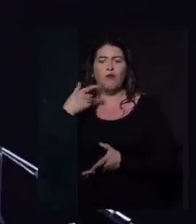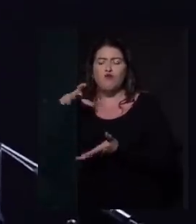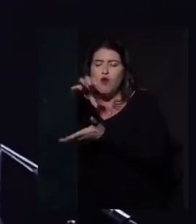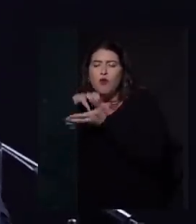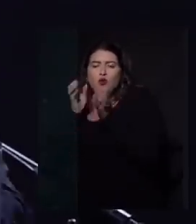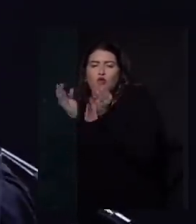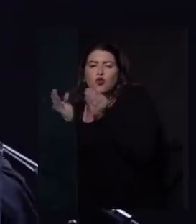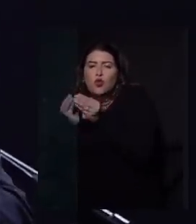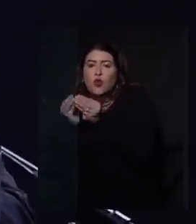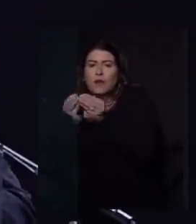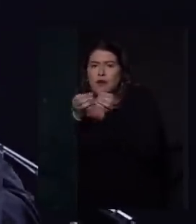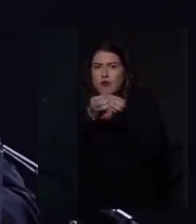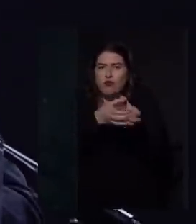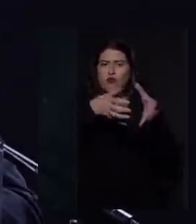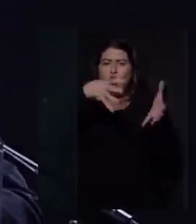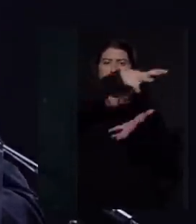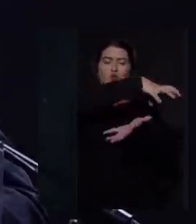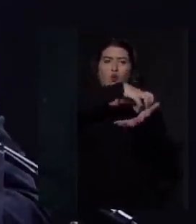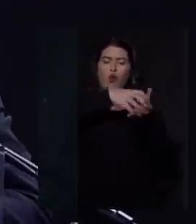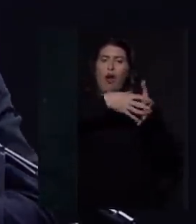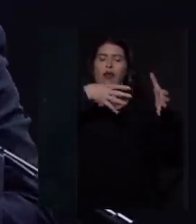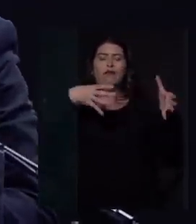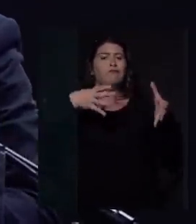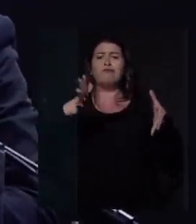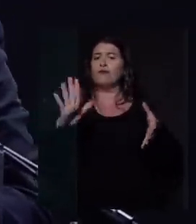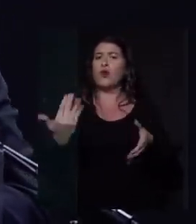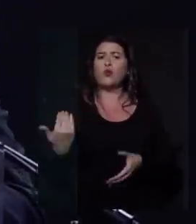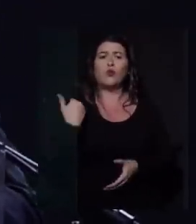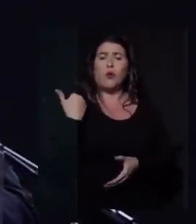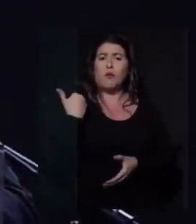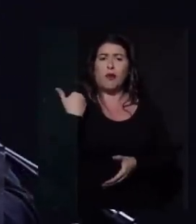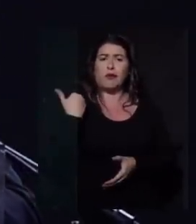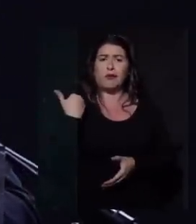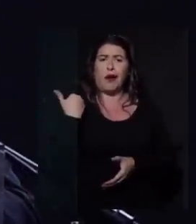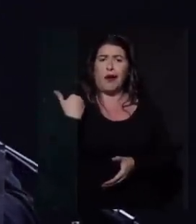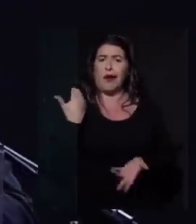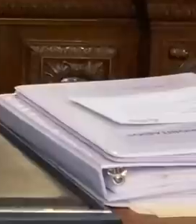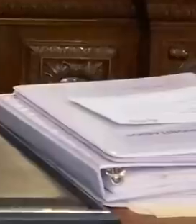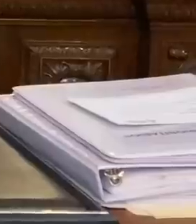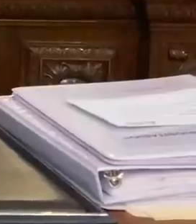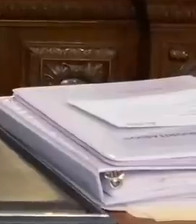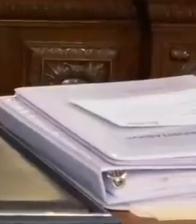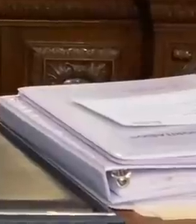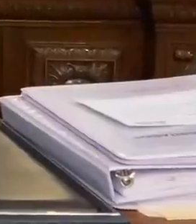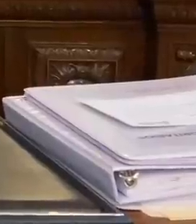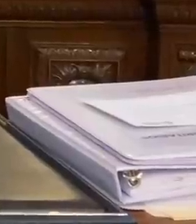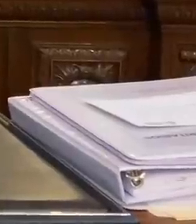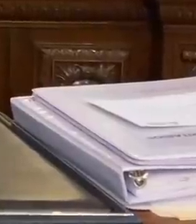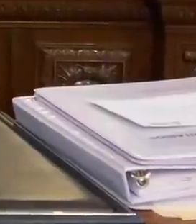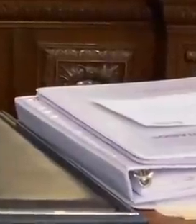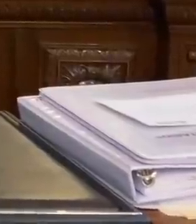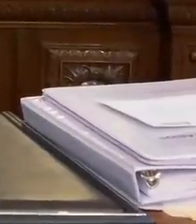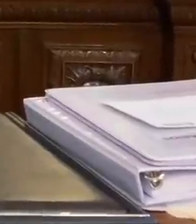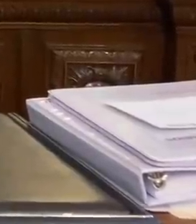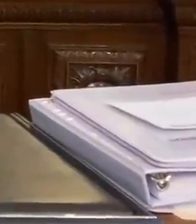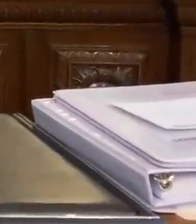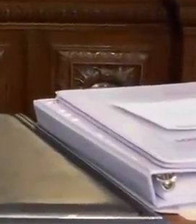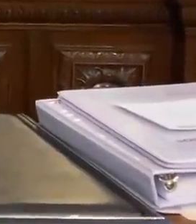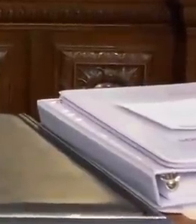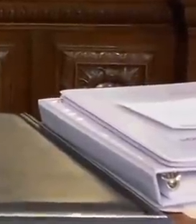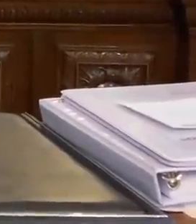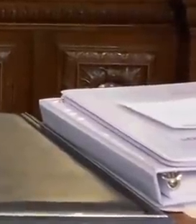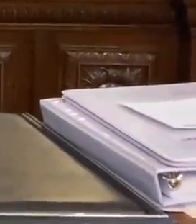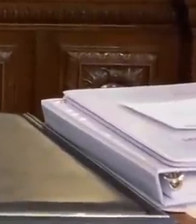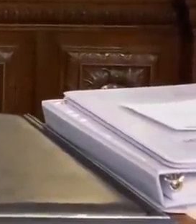Boric, presumió que habló por teléfono con el presidente de México, Andrés Manuel López